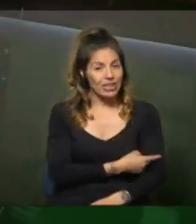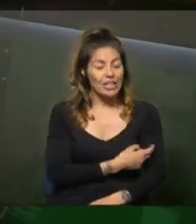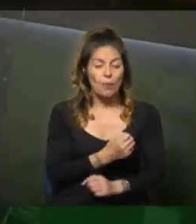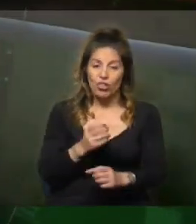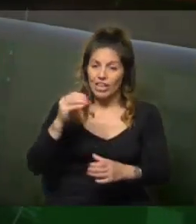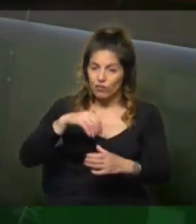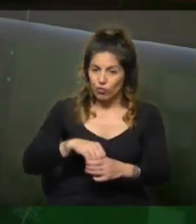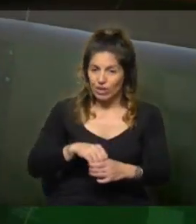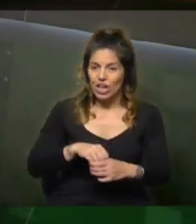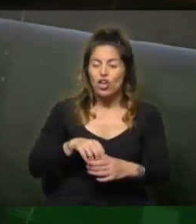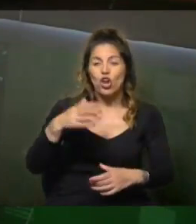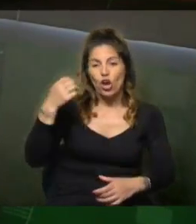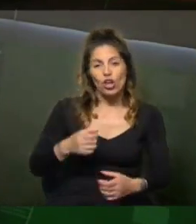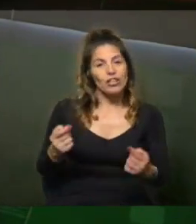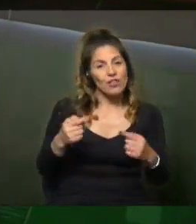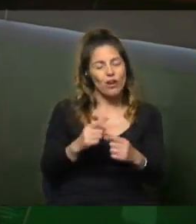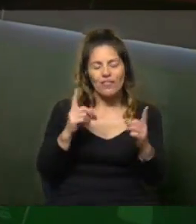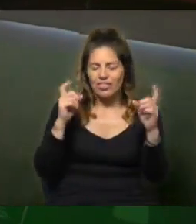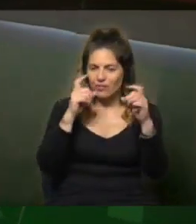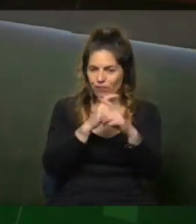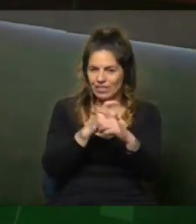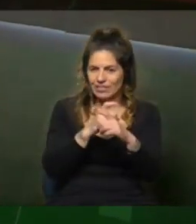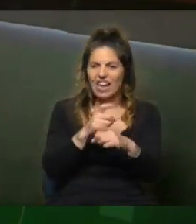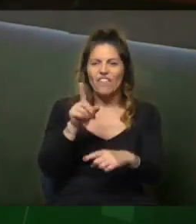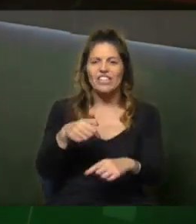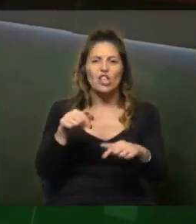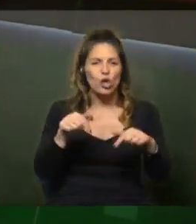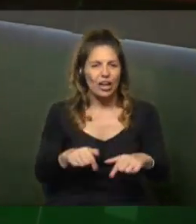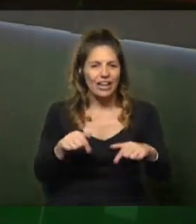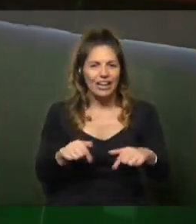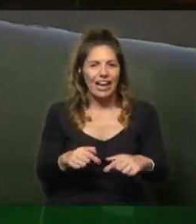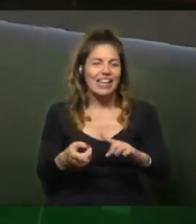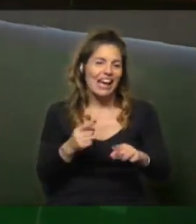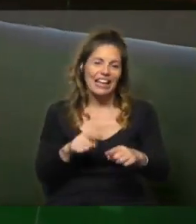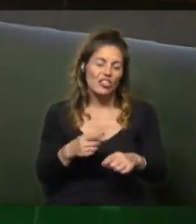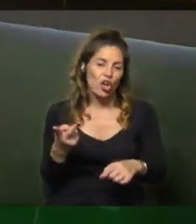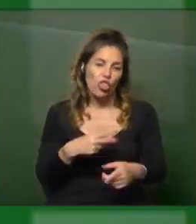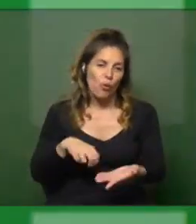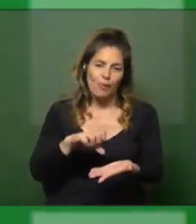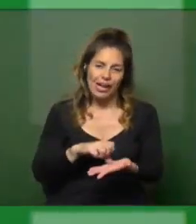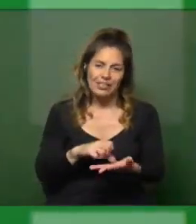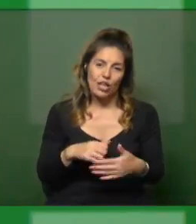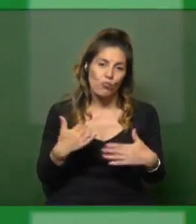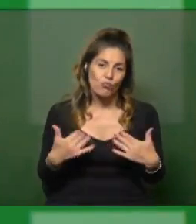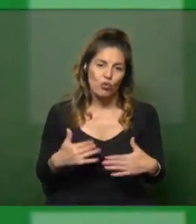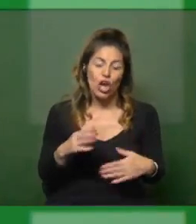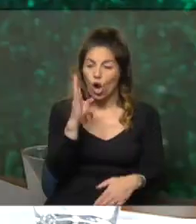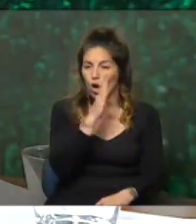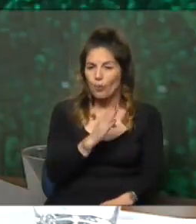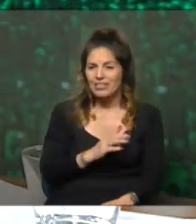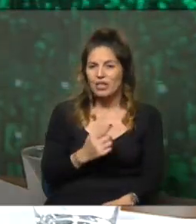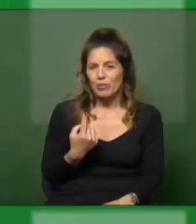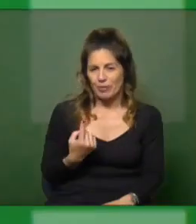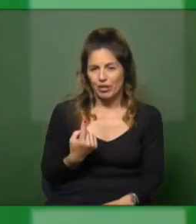es donde yo creo que se vuelve complicado y viniendo a la aldea no las relaciones bilaterales que son muchas con Brasil primero que